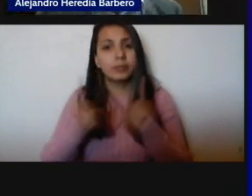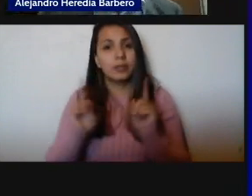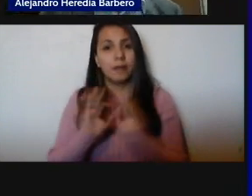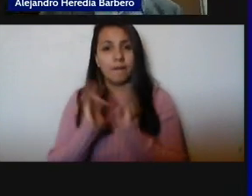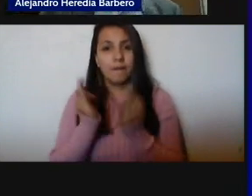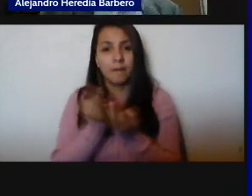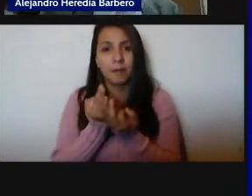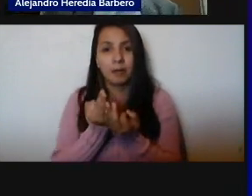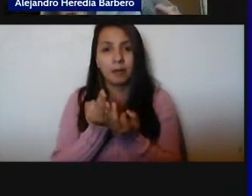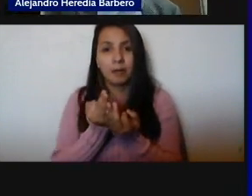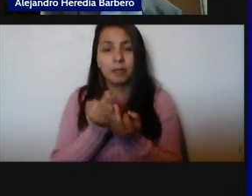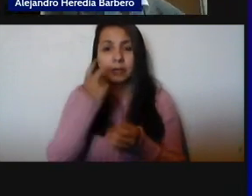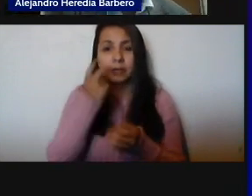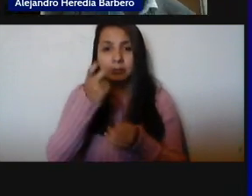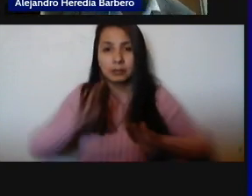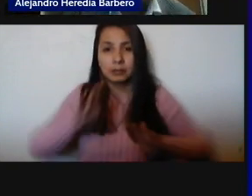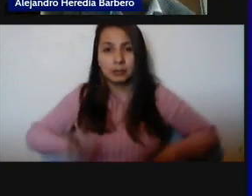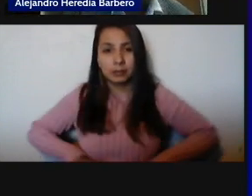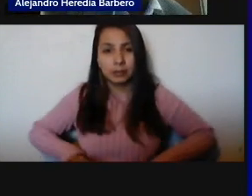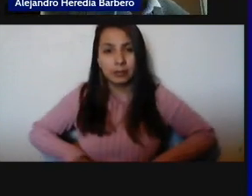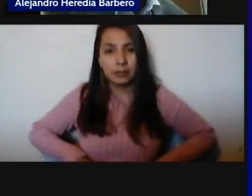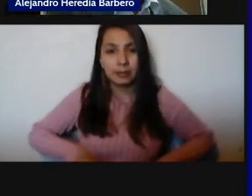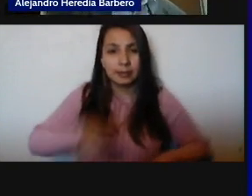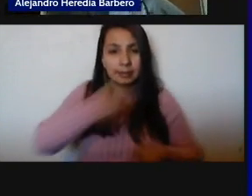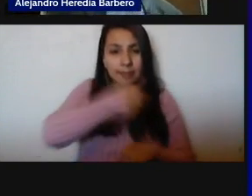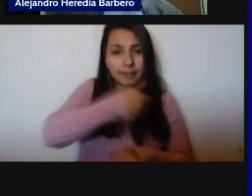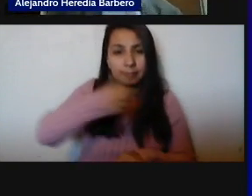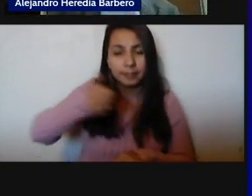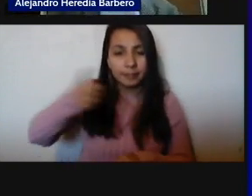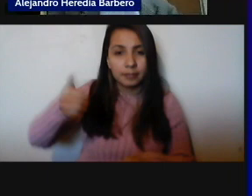ser distinta. Nosotros estamos interpretando